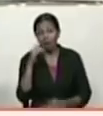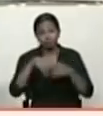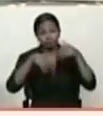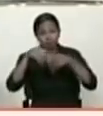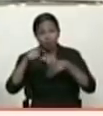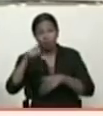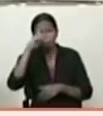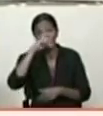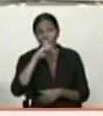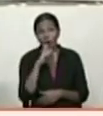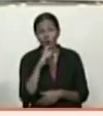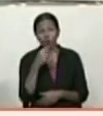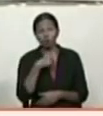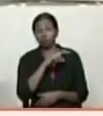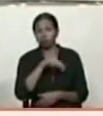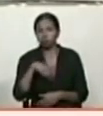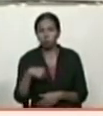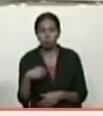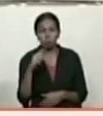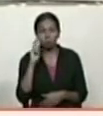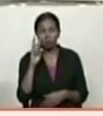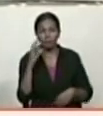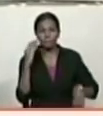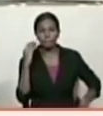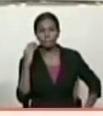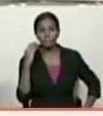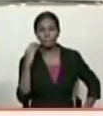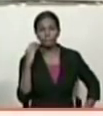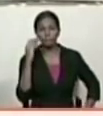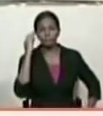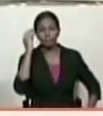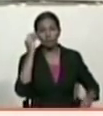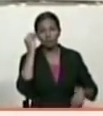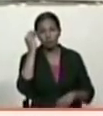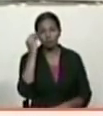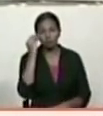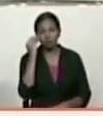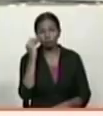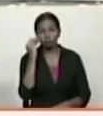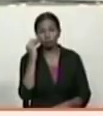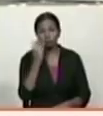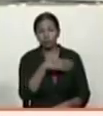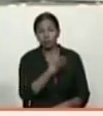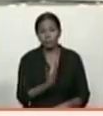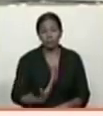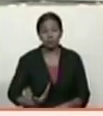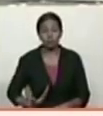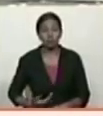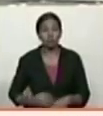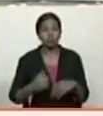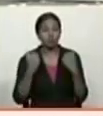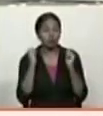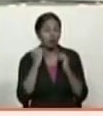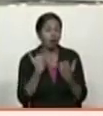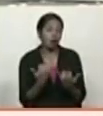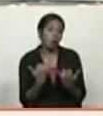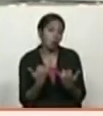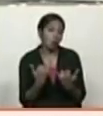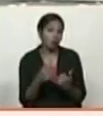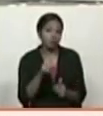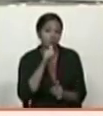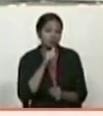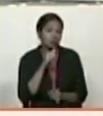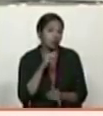año. Ya se prevé, pues, la toma de posesión de quien resulte ganador, la presencia